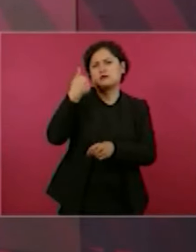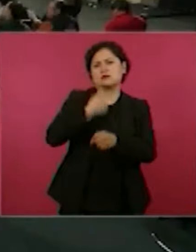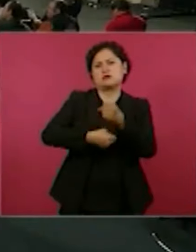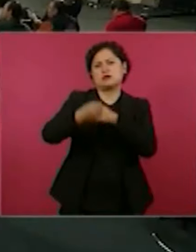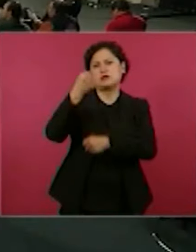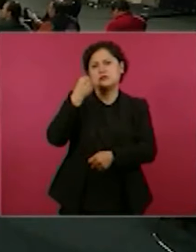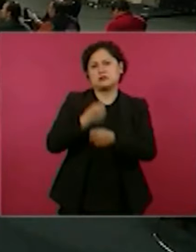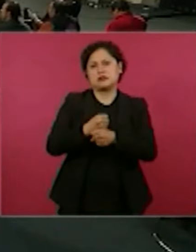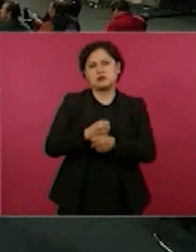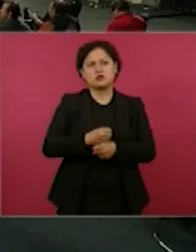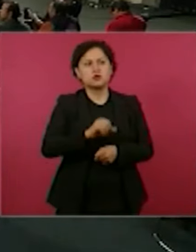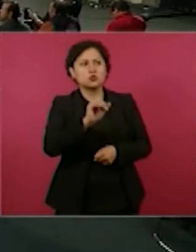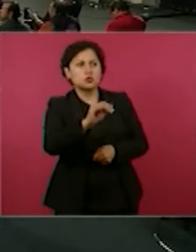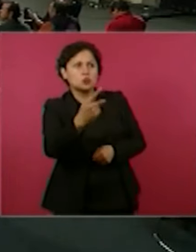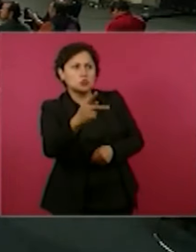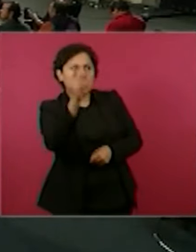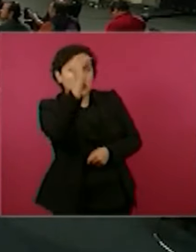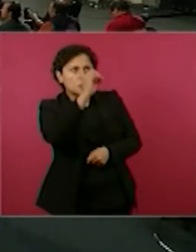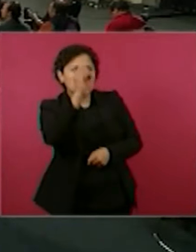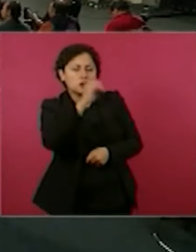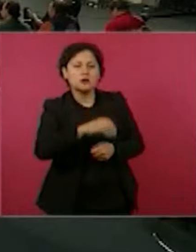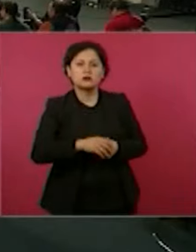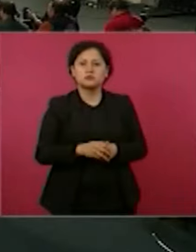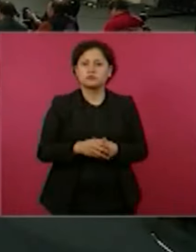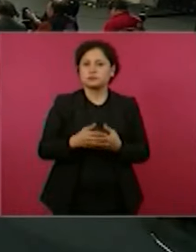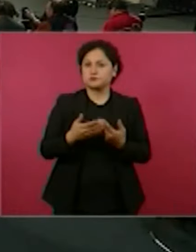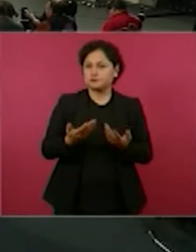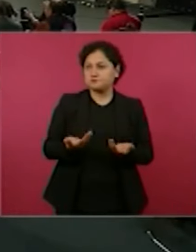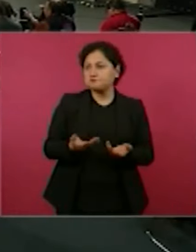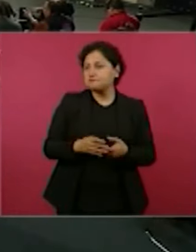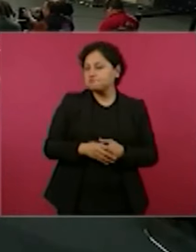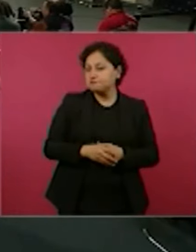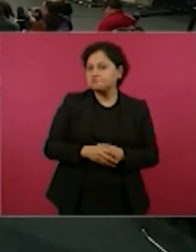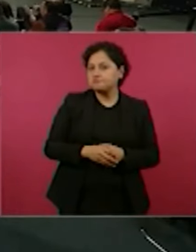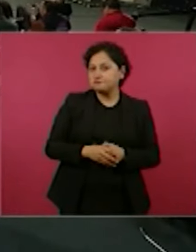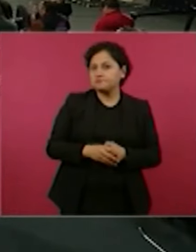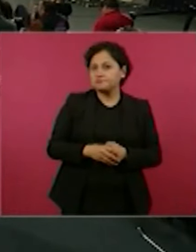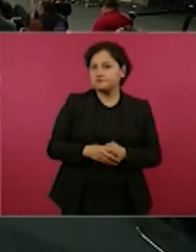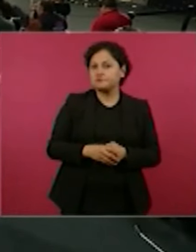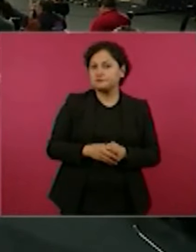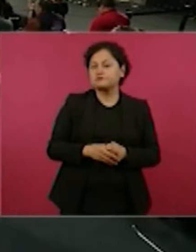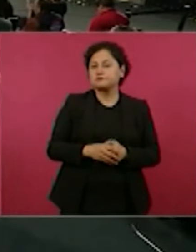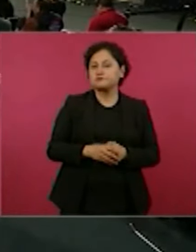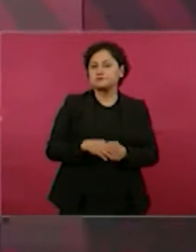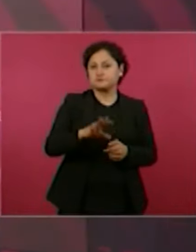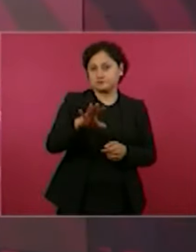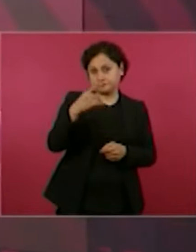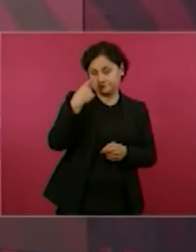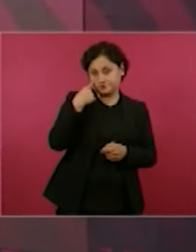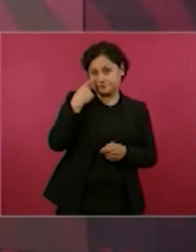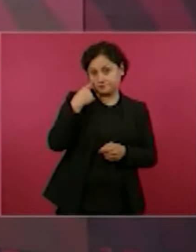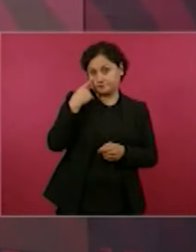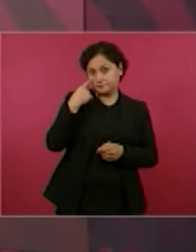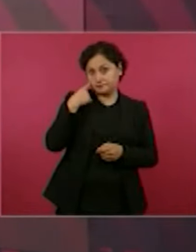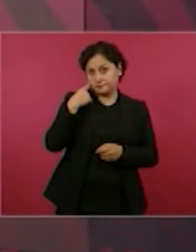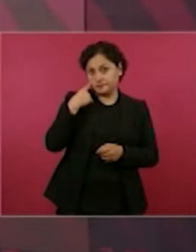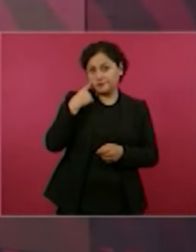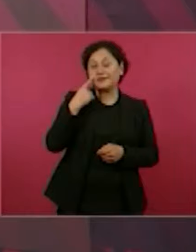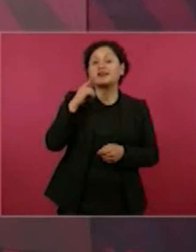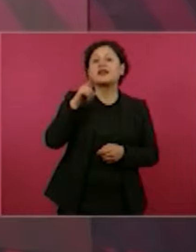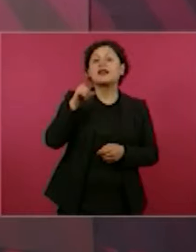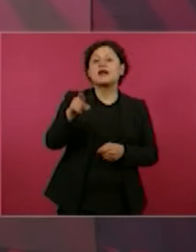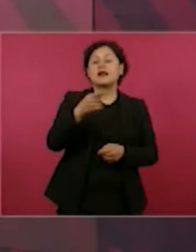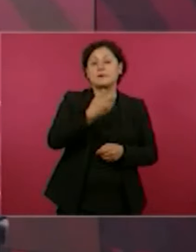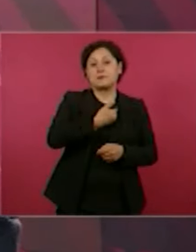tiene sobre Máynez. Ah, mira, bueno, pues, habría que avisarle, ¿no? Sí, que es claro, pues, el tercer lugar, no